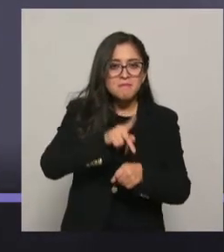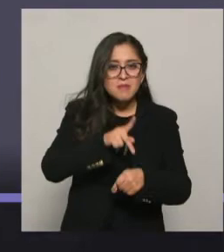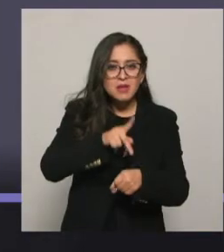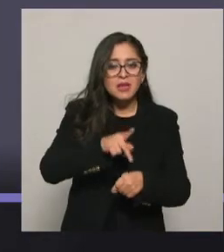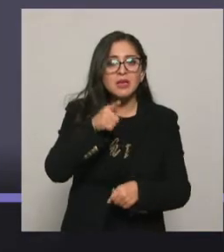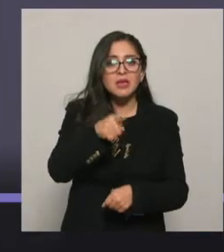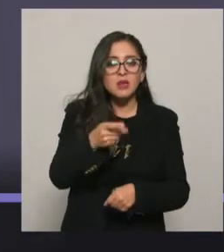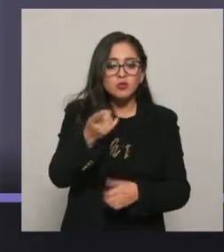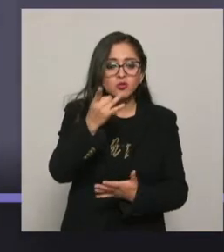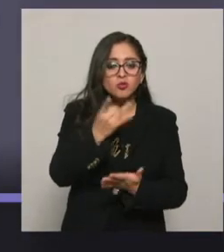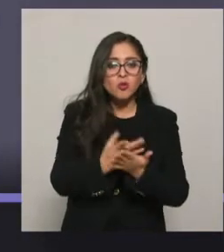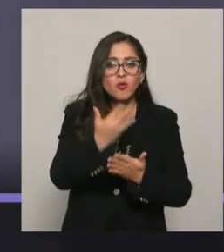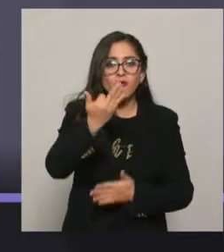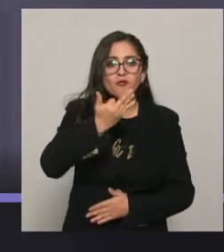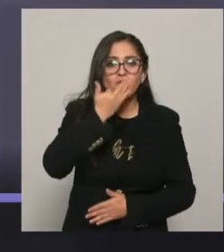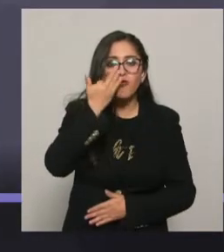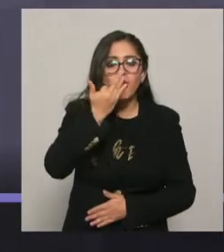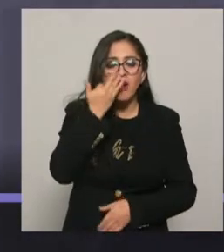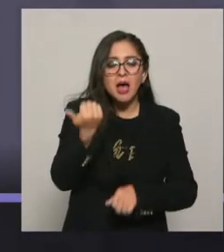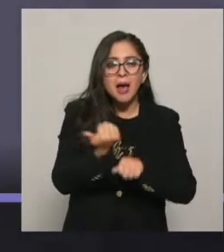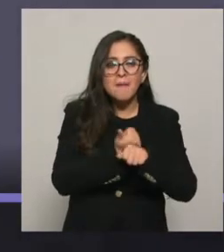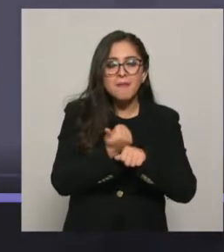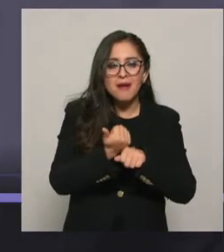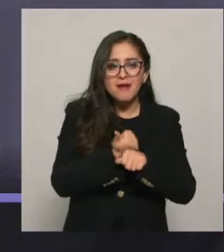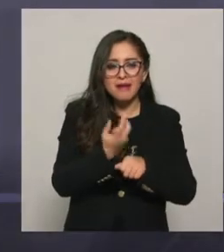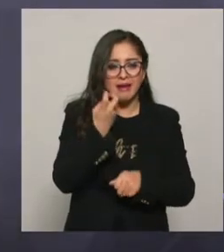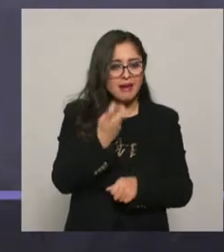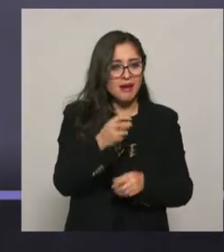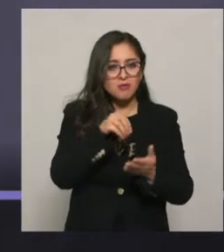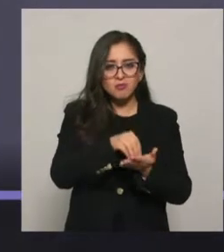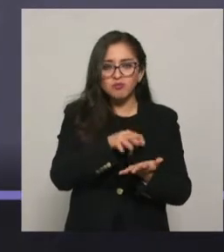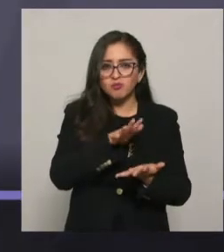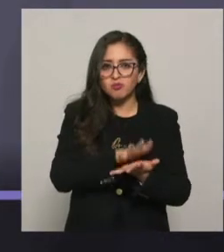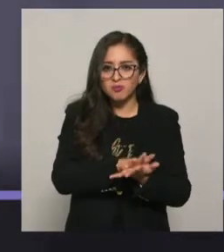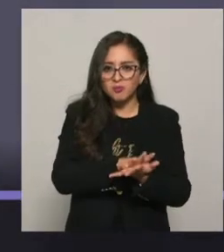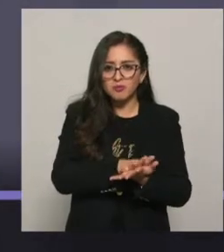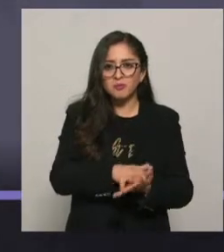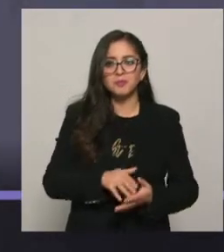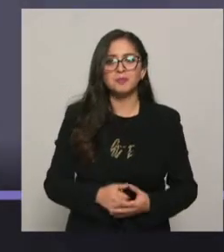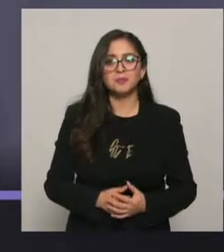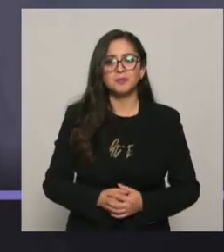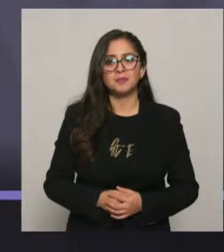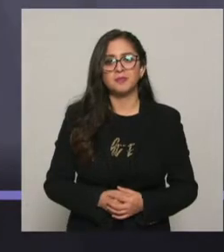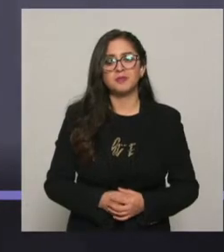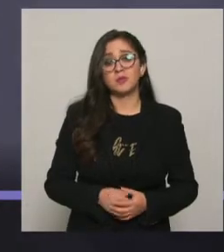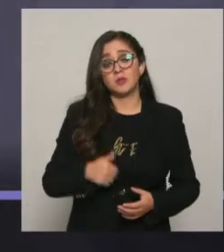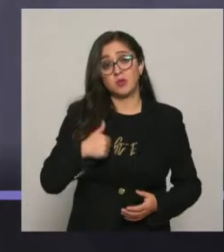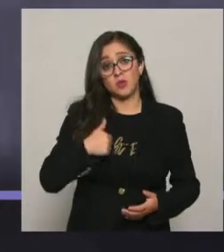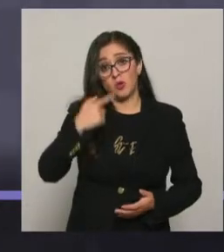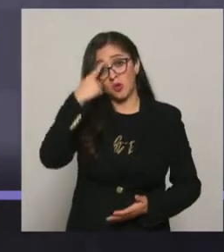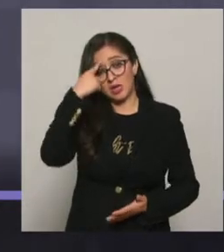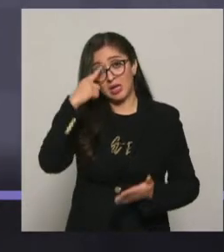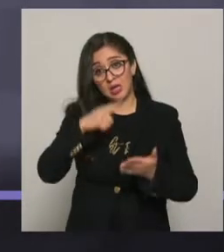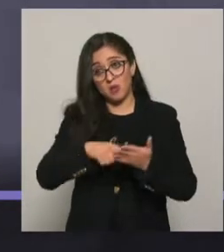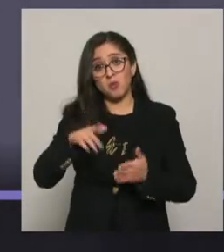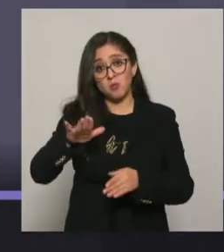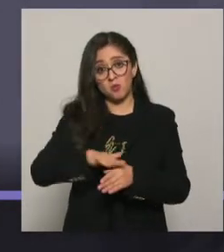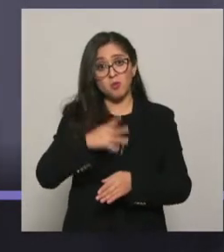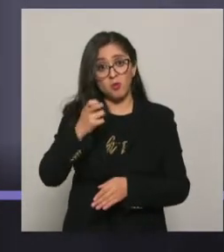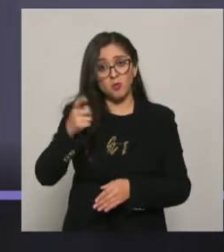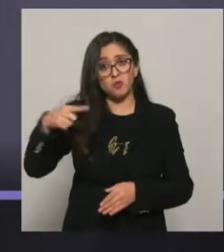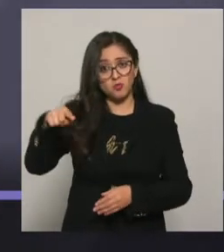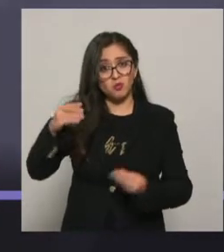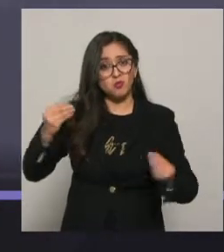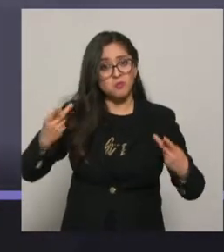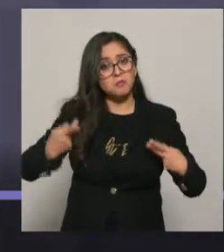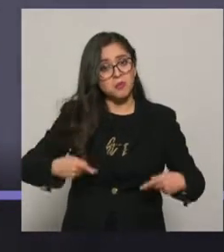flor de cempasúchil, solamente era el lugar. Considero que de ahí viene un dicho popular, que